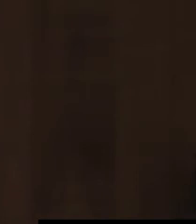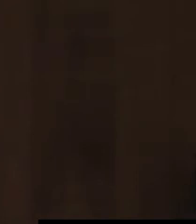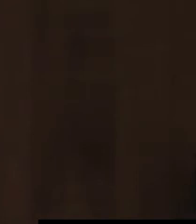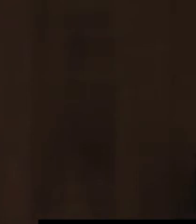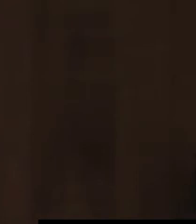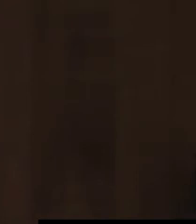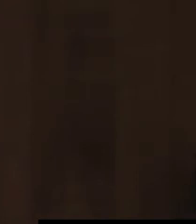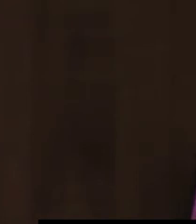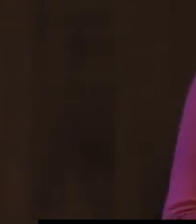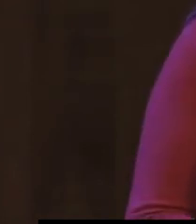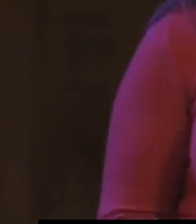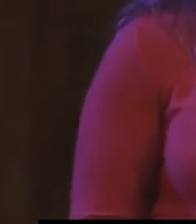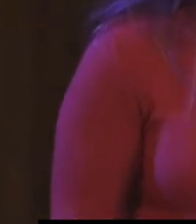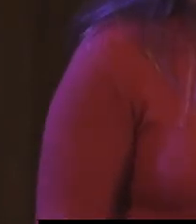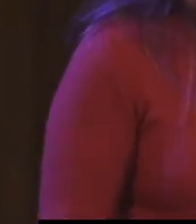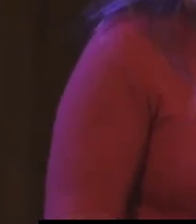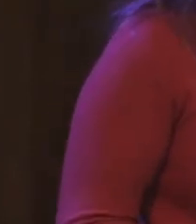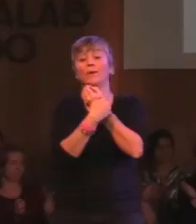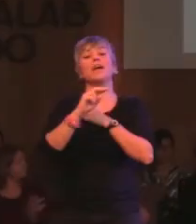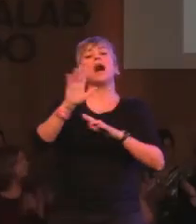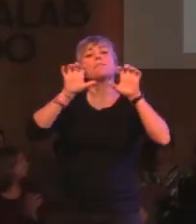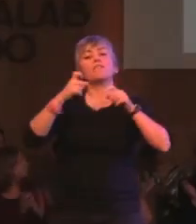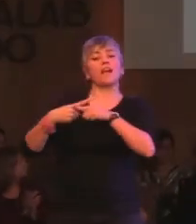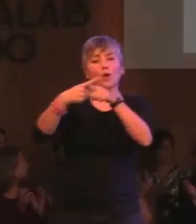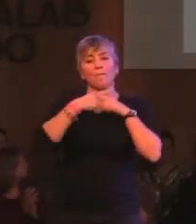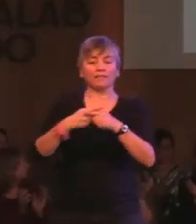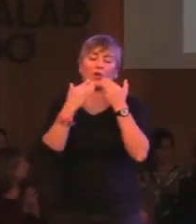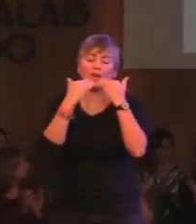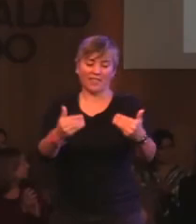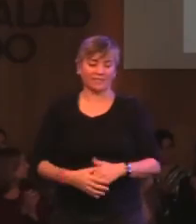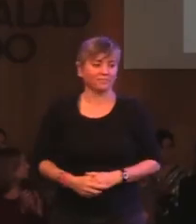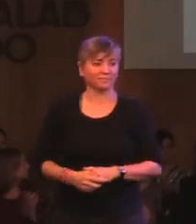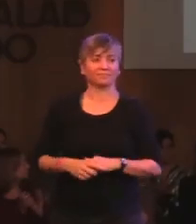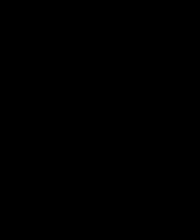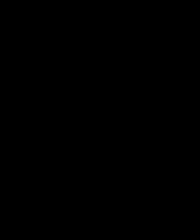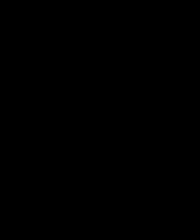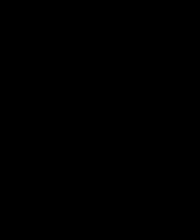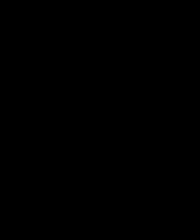que vengáis a la segunda convocatoria de aprendizaje compartido. Gracias. Muy bien.